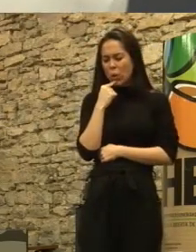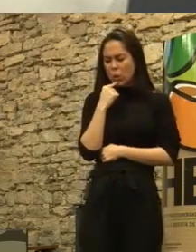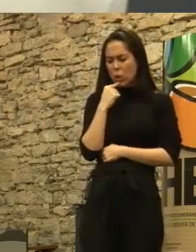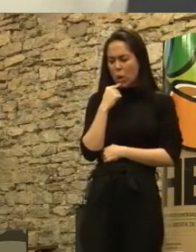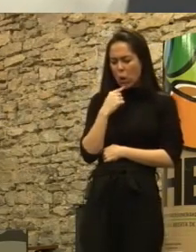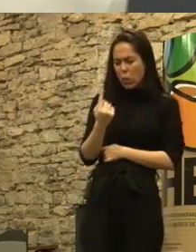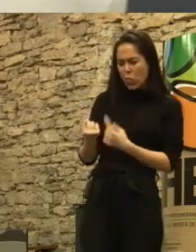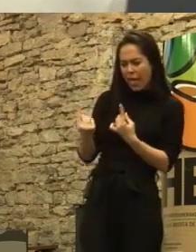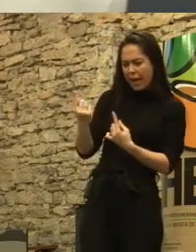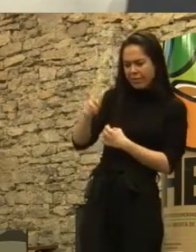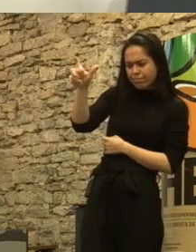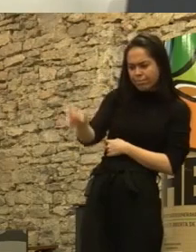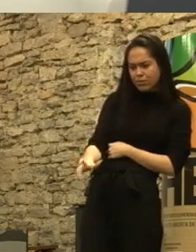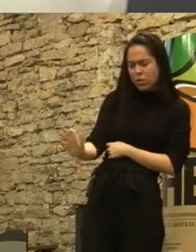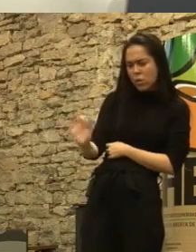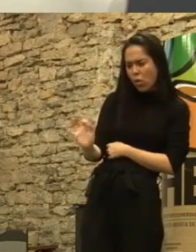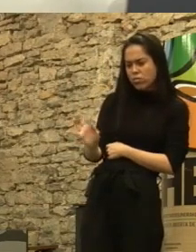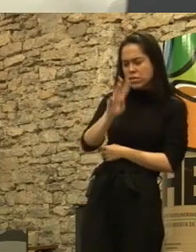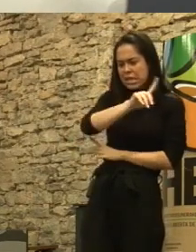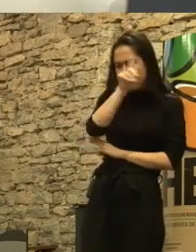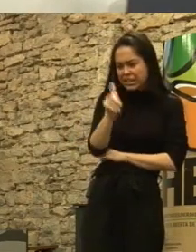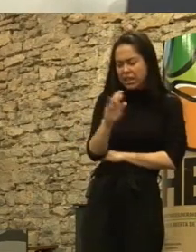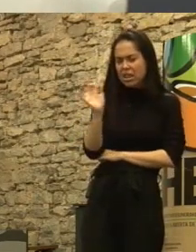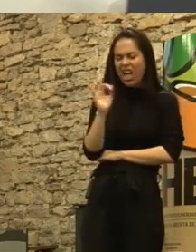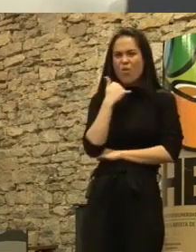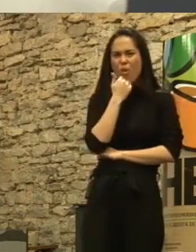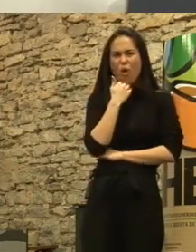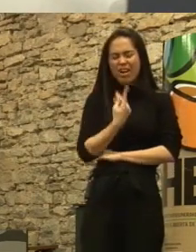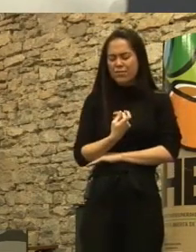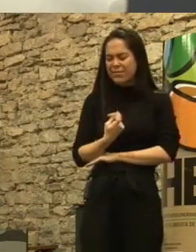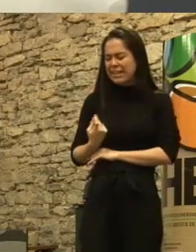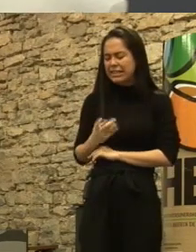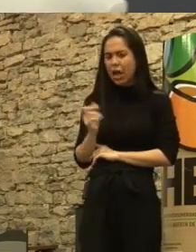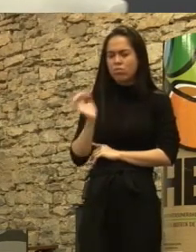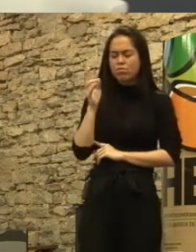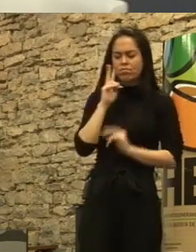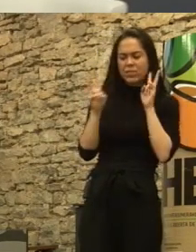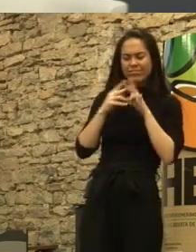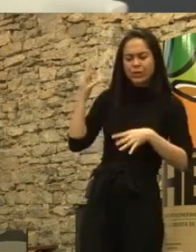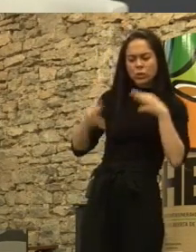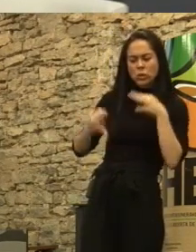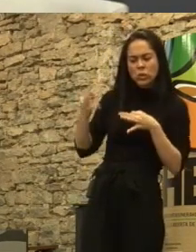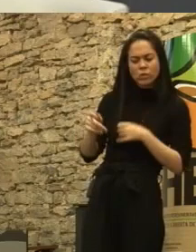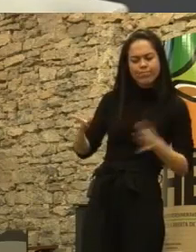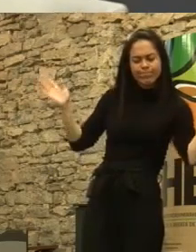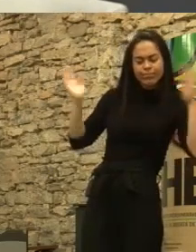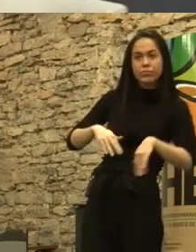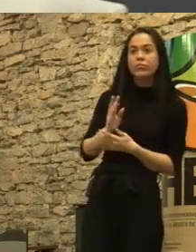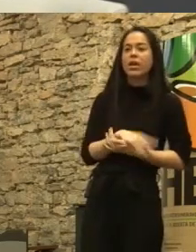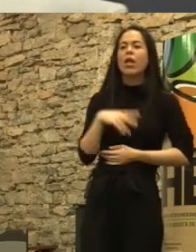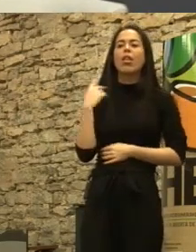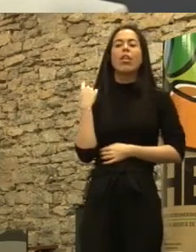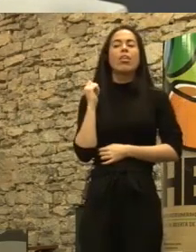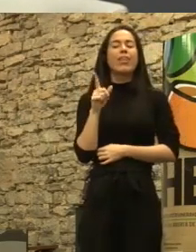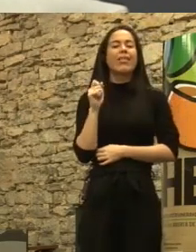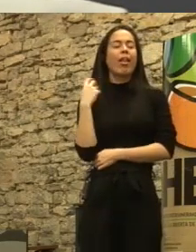la necesidad o la falta o una injusticia? ¿Qué hacemos? Negación, en muchos casos, ¿verdad? Giramos la